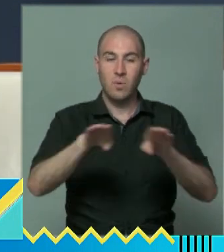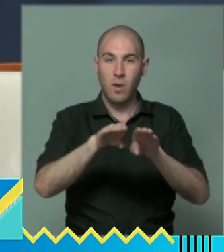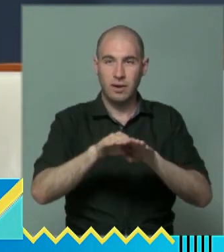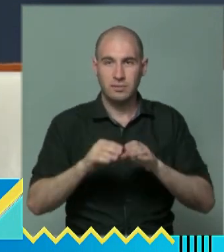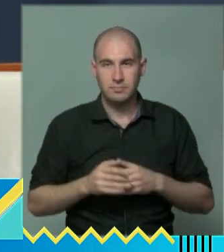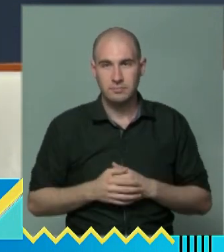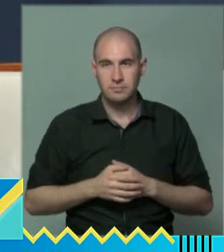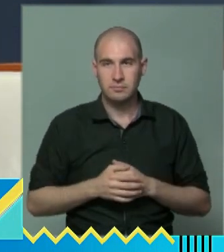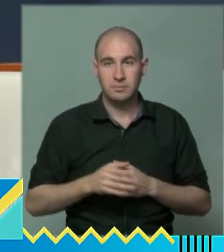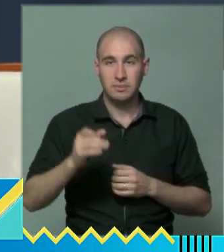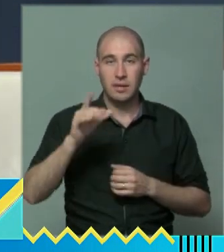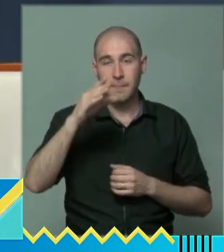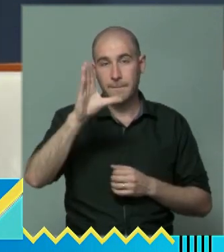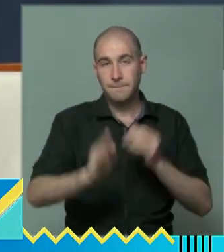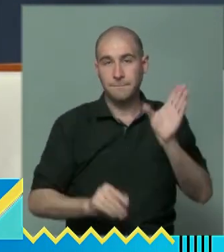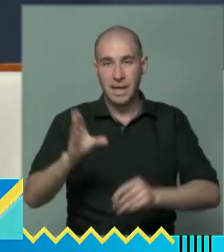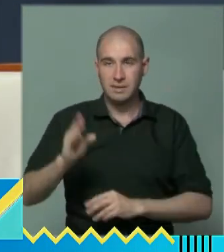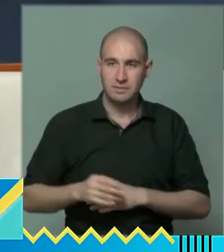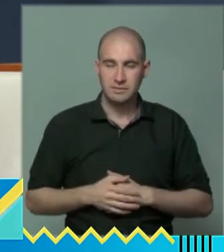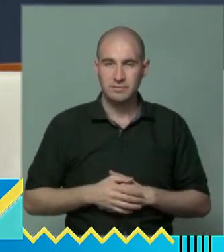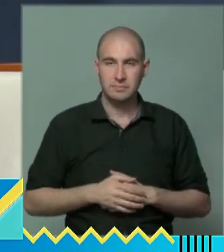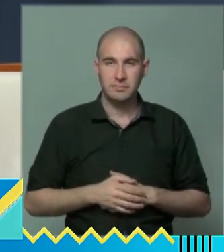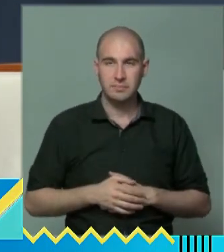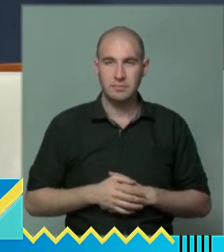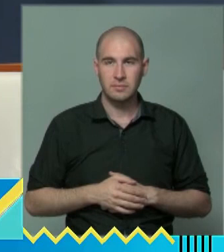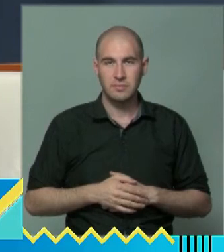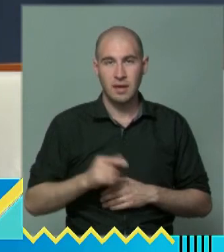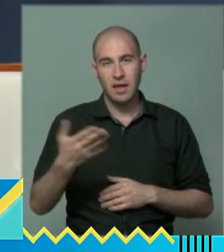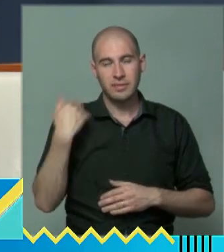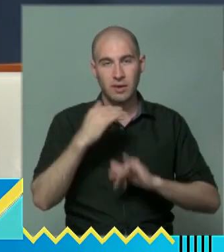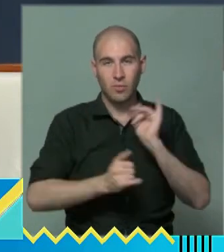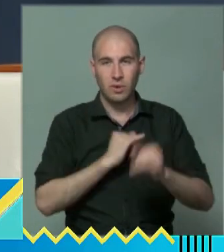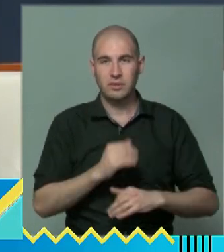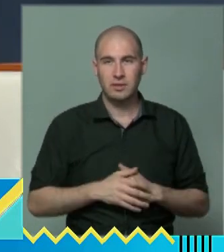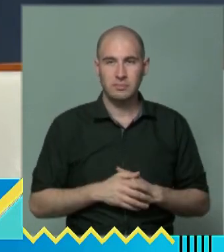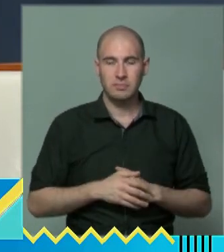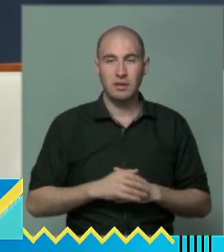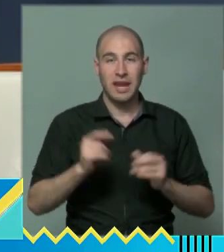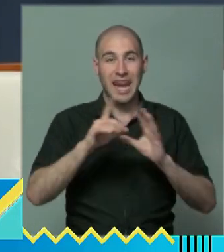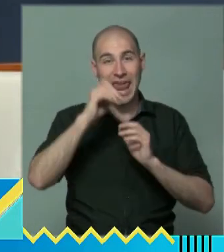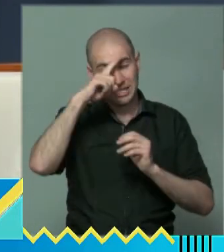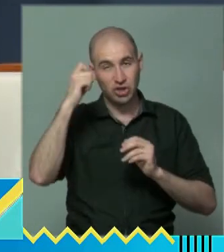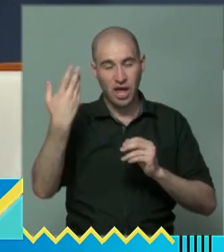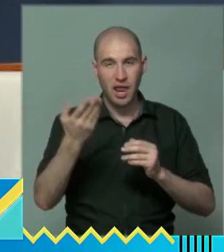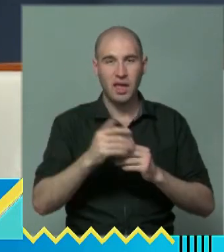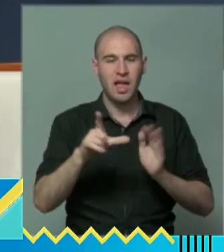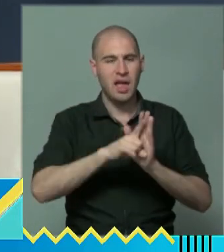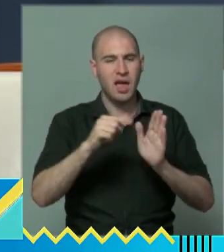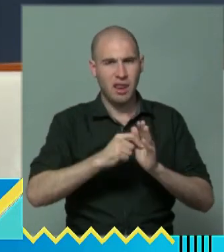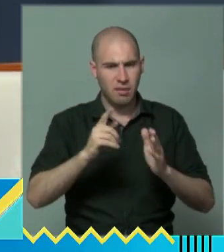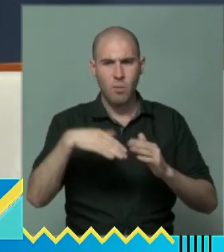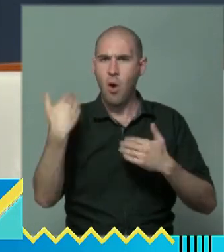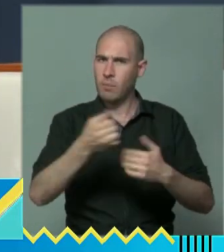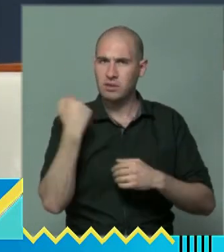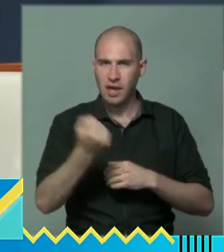de naciones que recién nombré a nivel internacional, con una legislación de